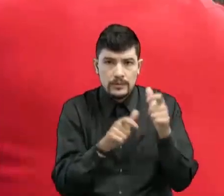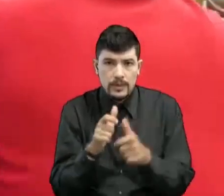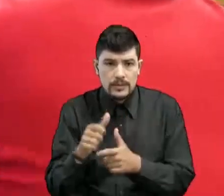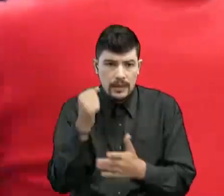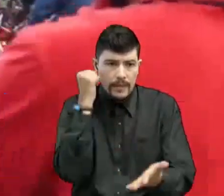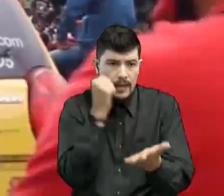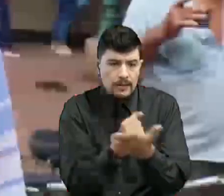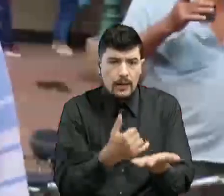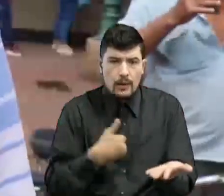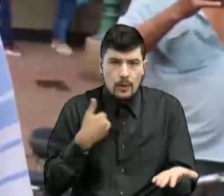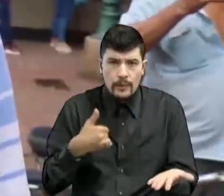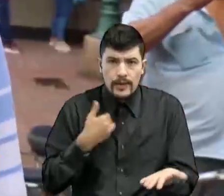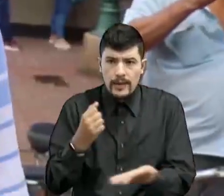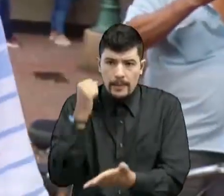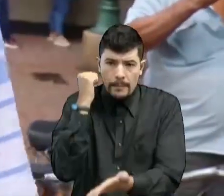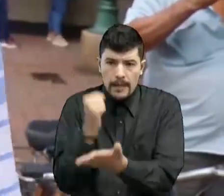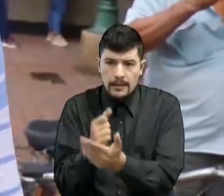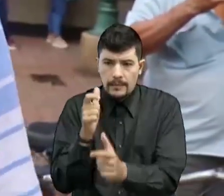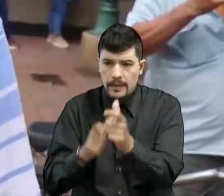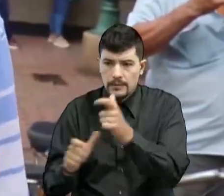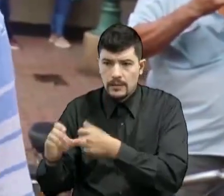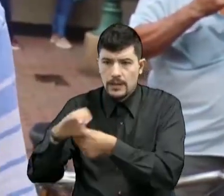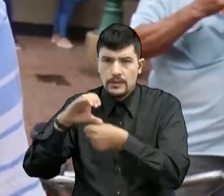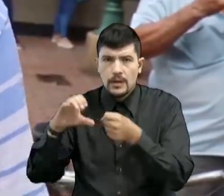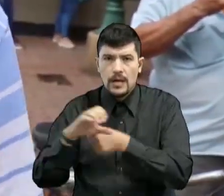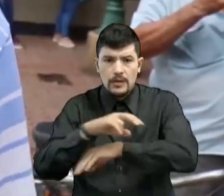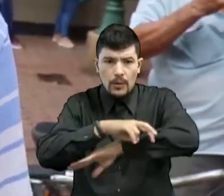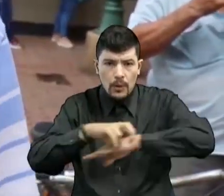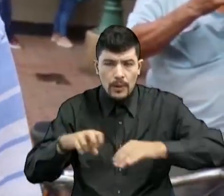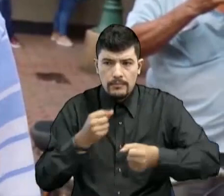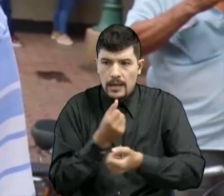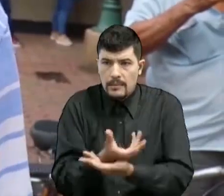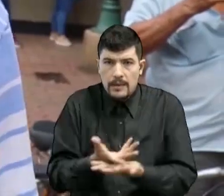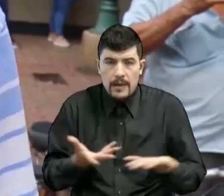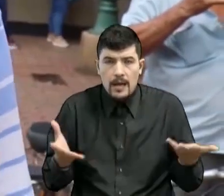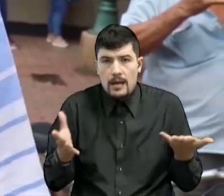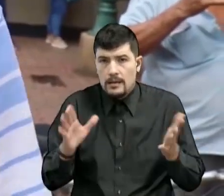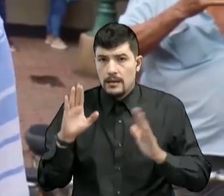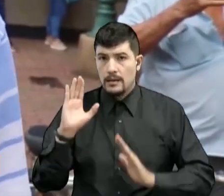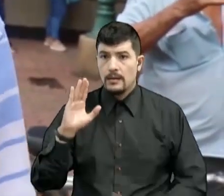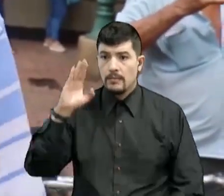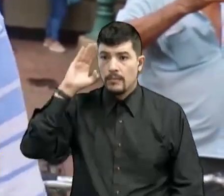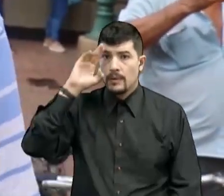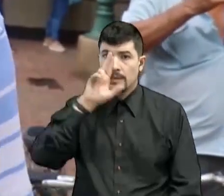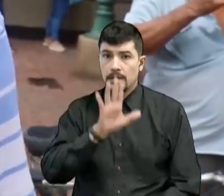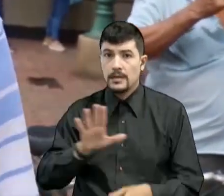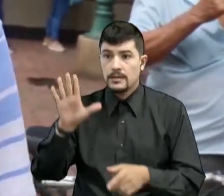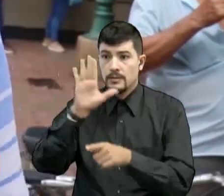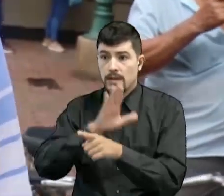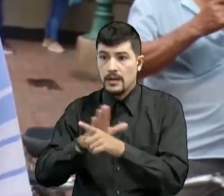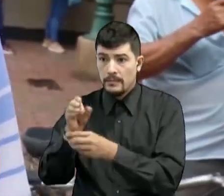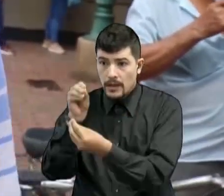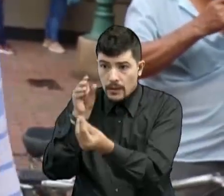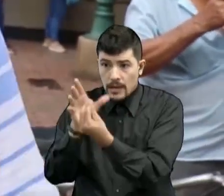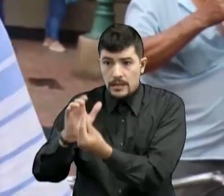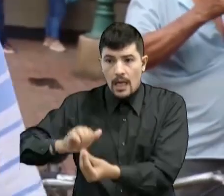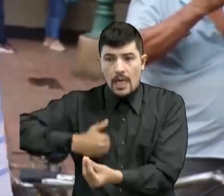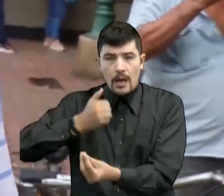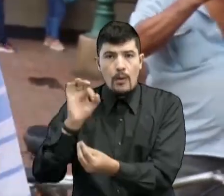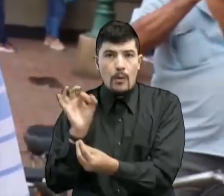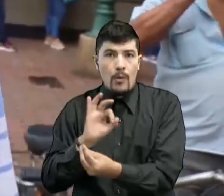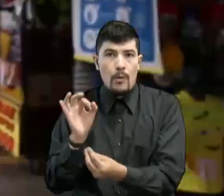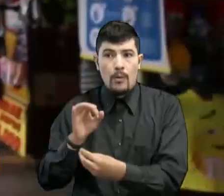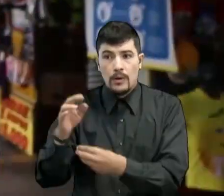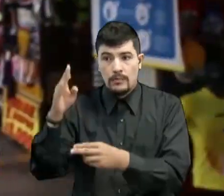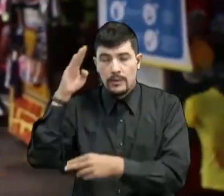están matando a la gente de la ciudad, están atracando. O sea, o la policía deja atacar a los jóvenes y se dedica a lo que tiene que hacer, o nos llevó